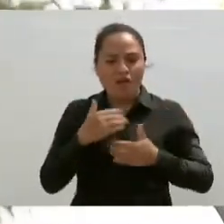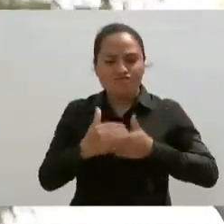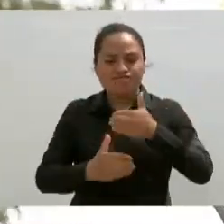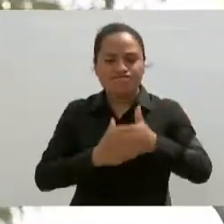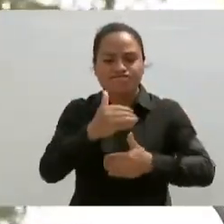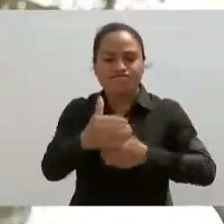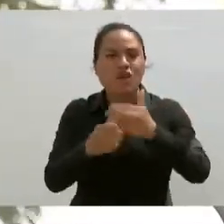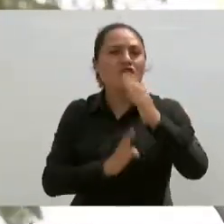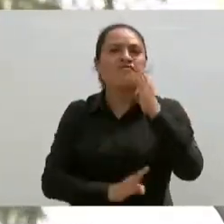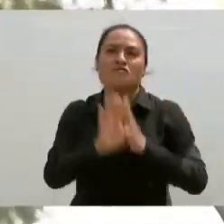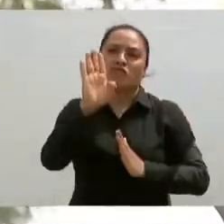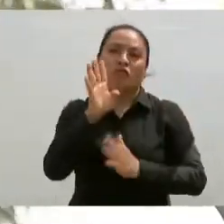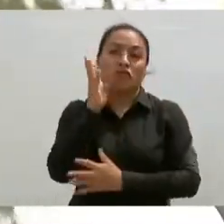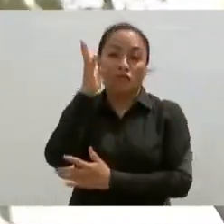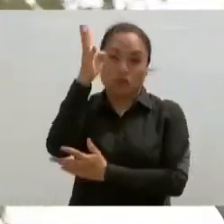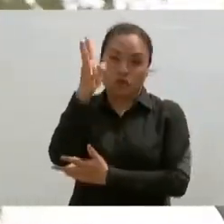Futuro,